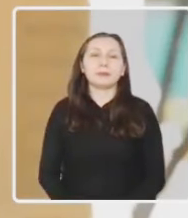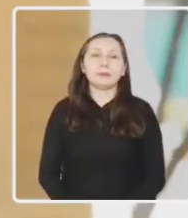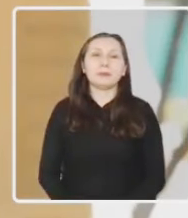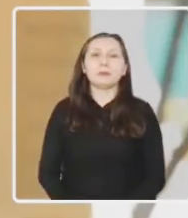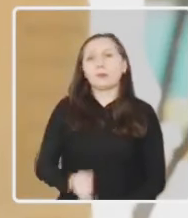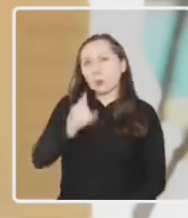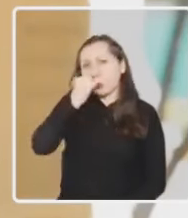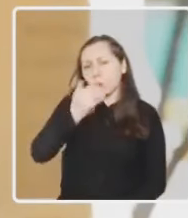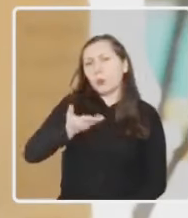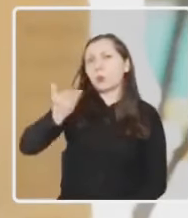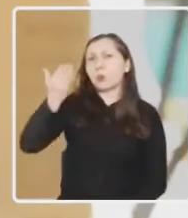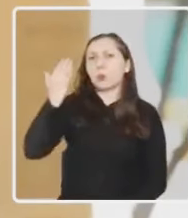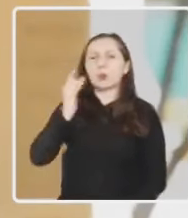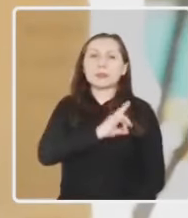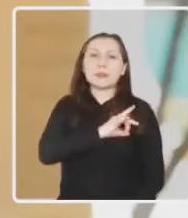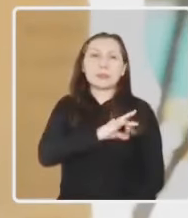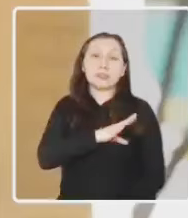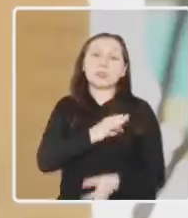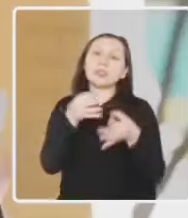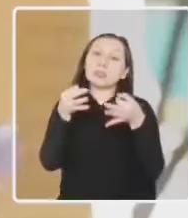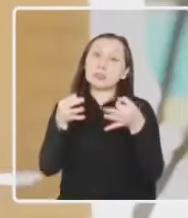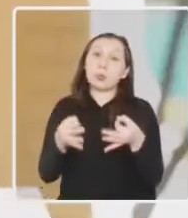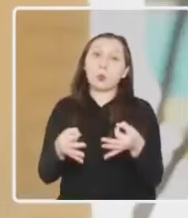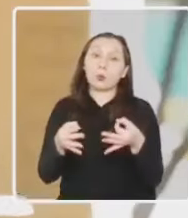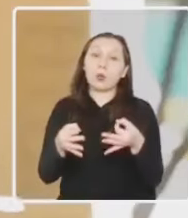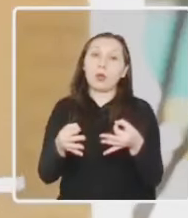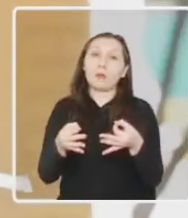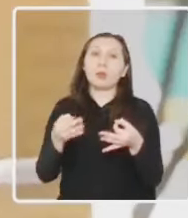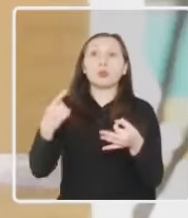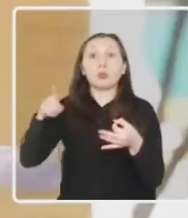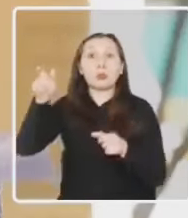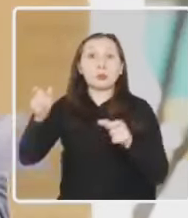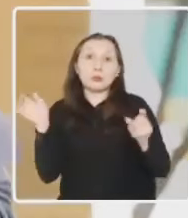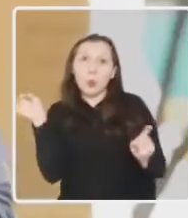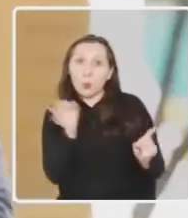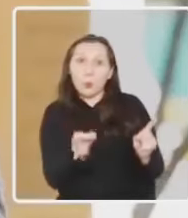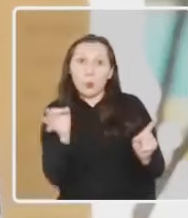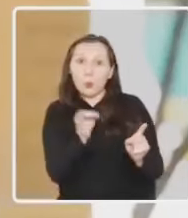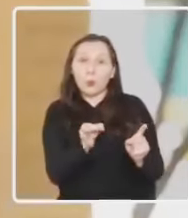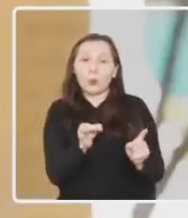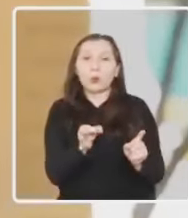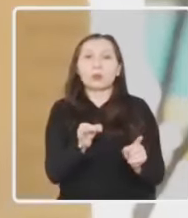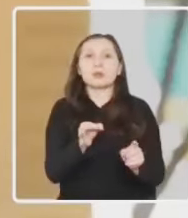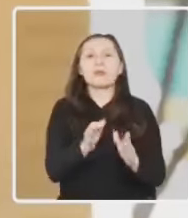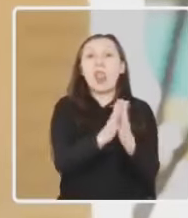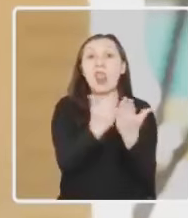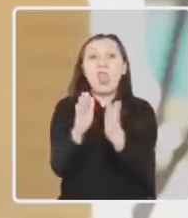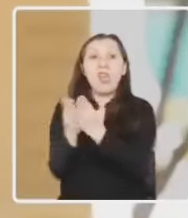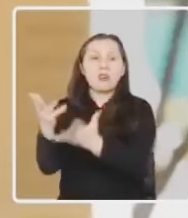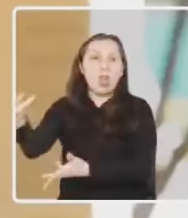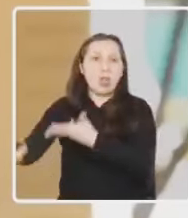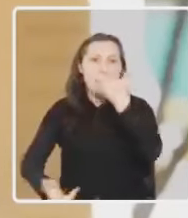Hubo un tiempo en Chile, que seguramente les han contado, en donde se quemaban libros.